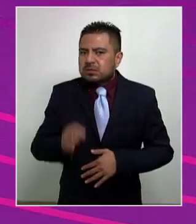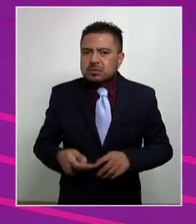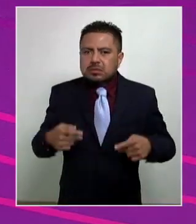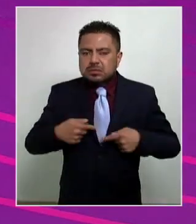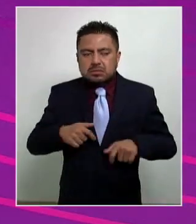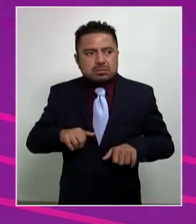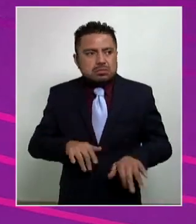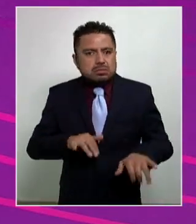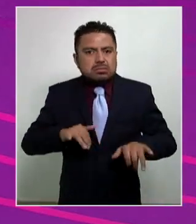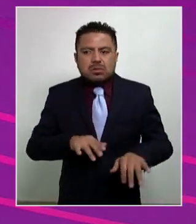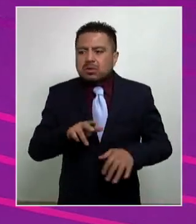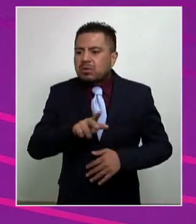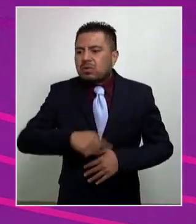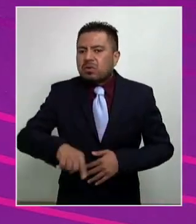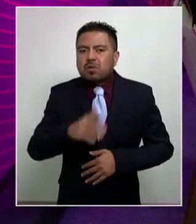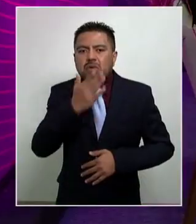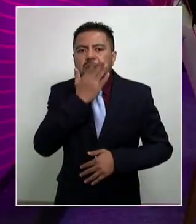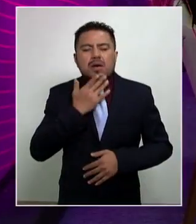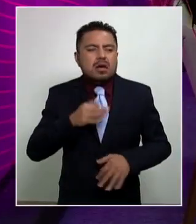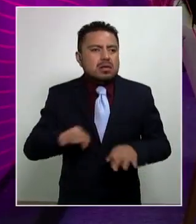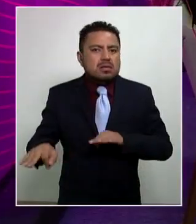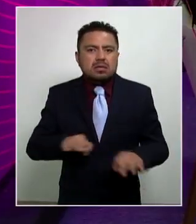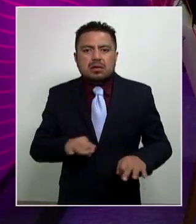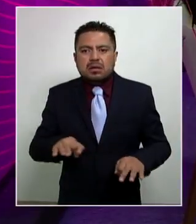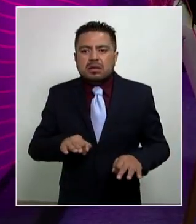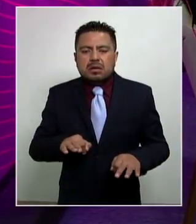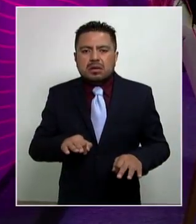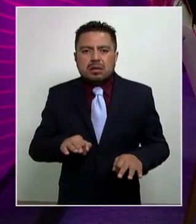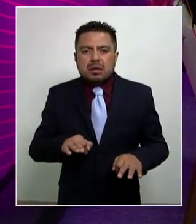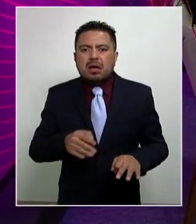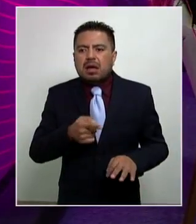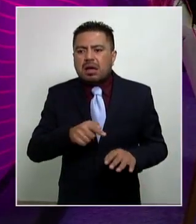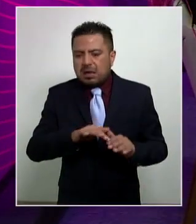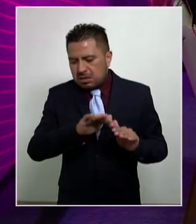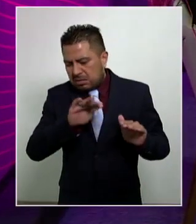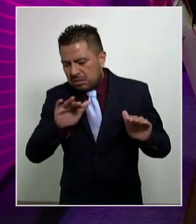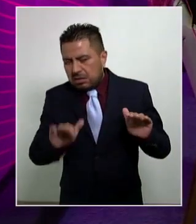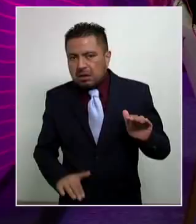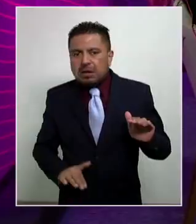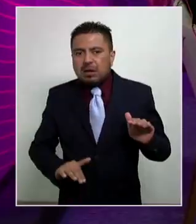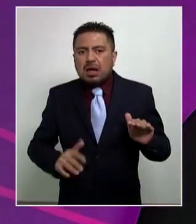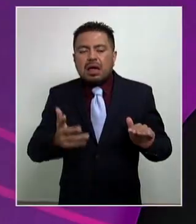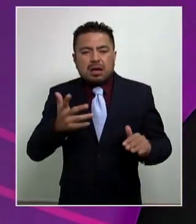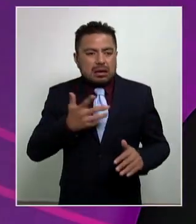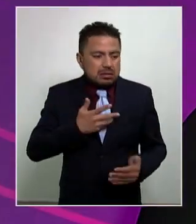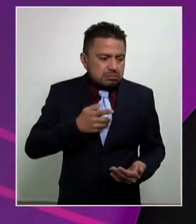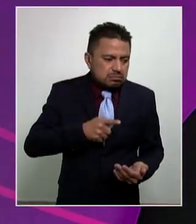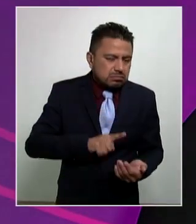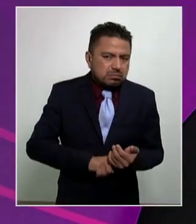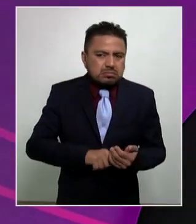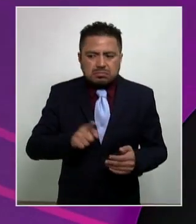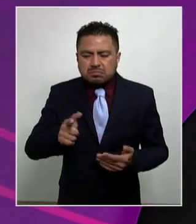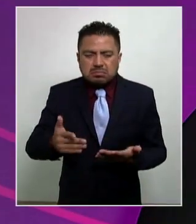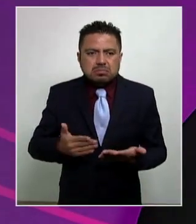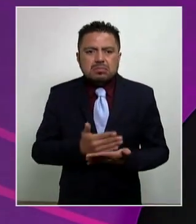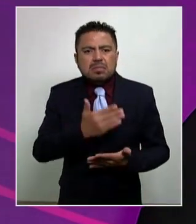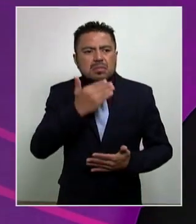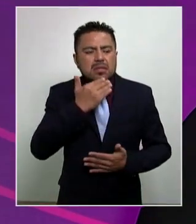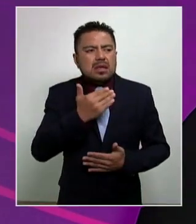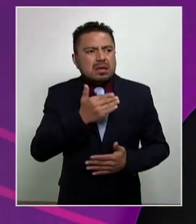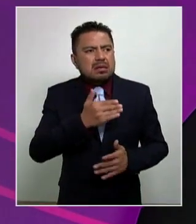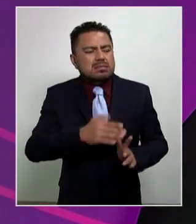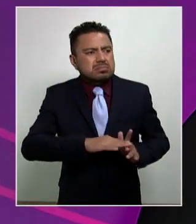los que están no tienen trabajo? Ya está en una desigualdad que está y vean a los que